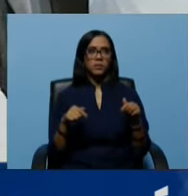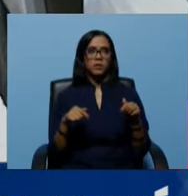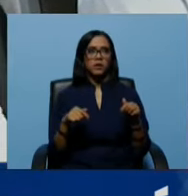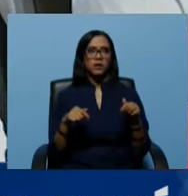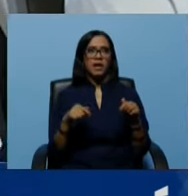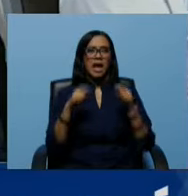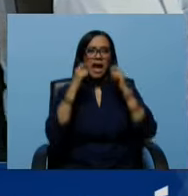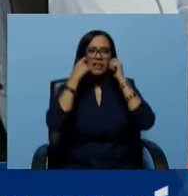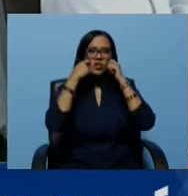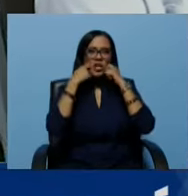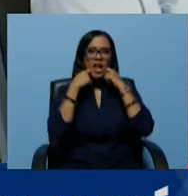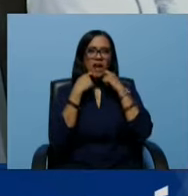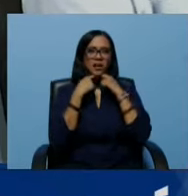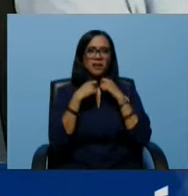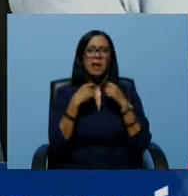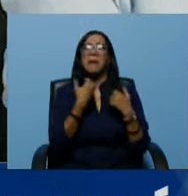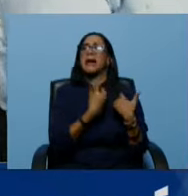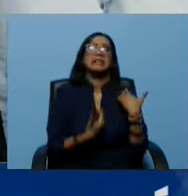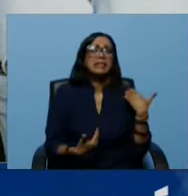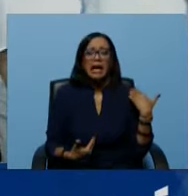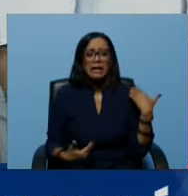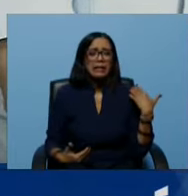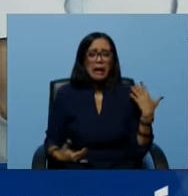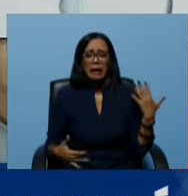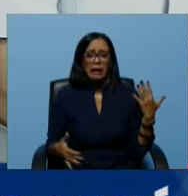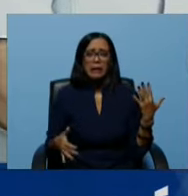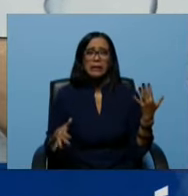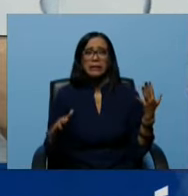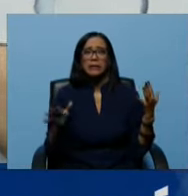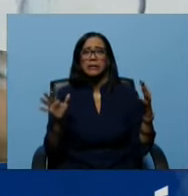a llorar, presidente,